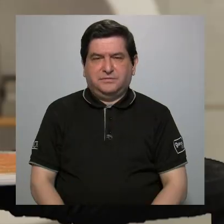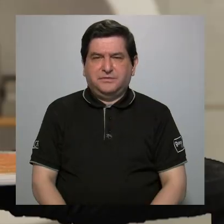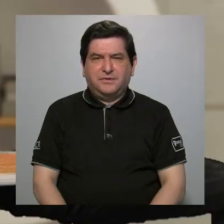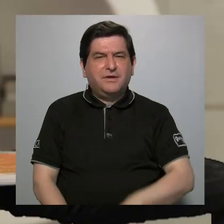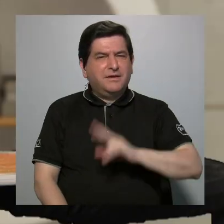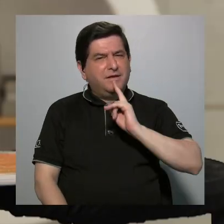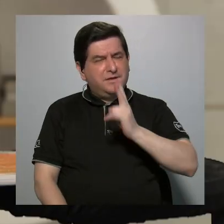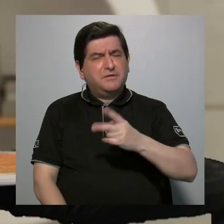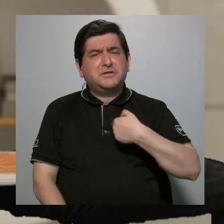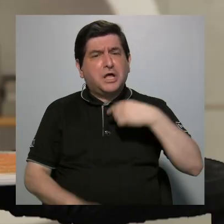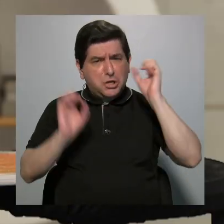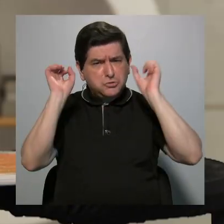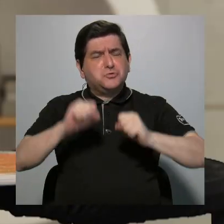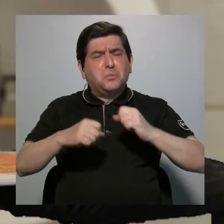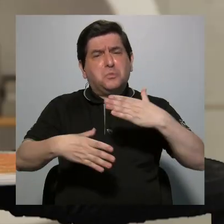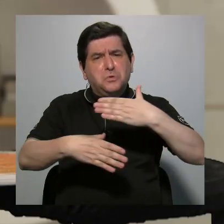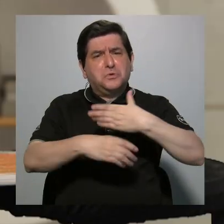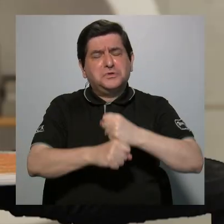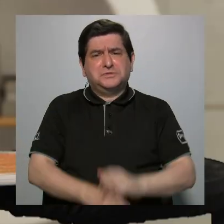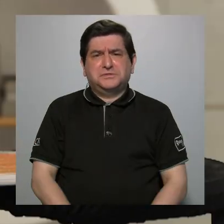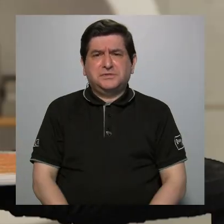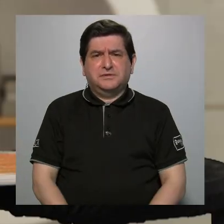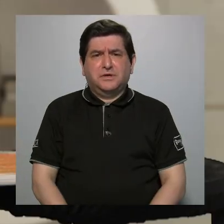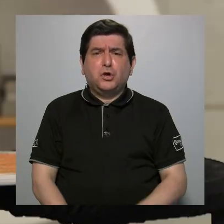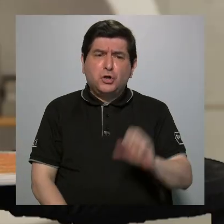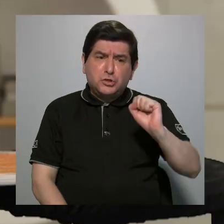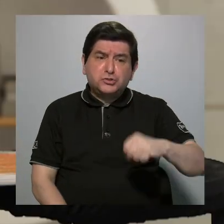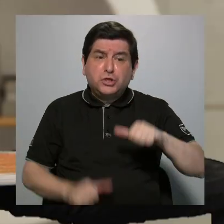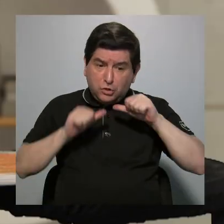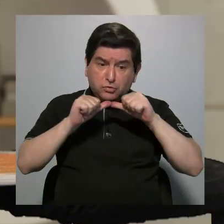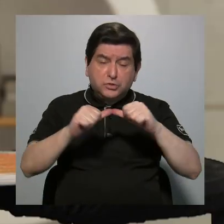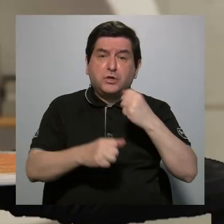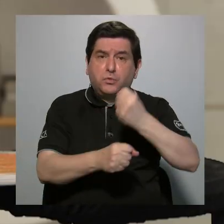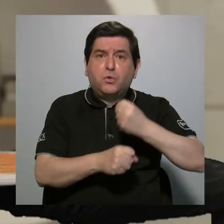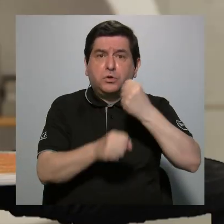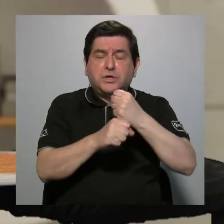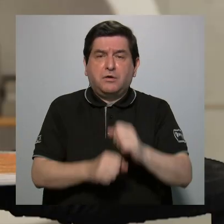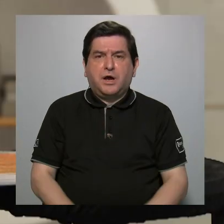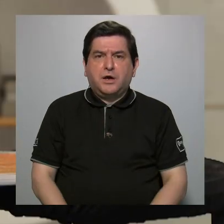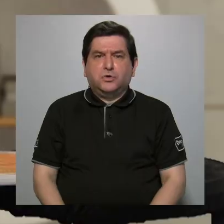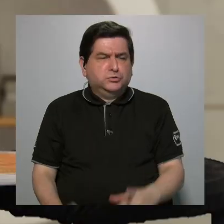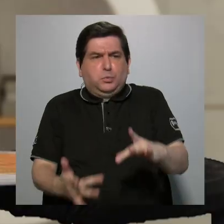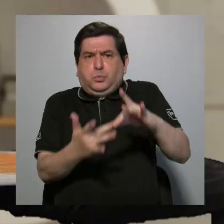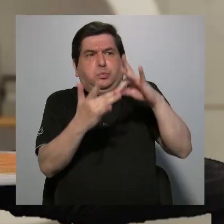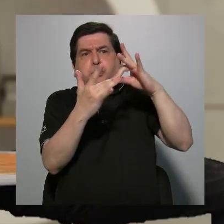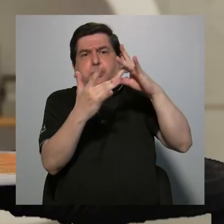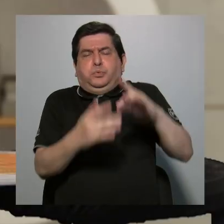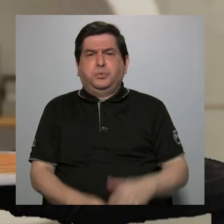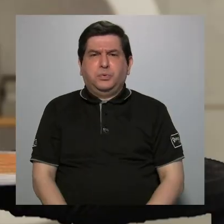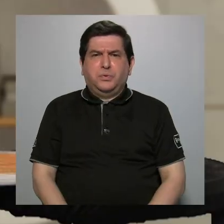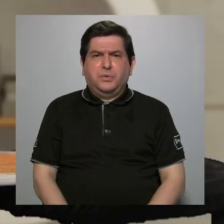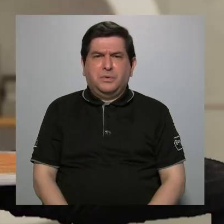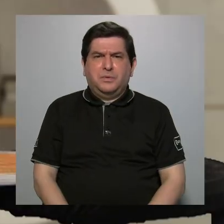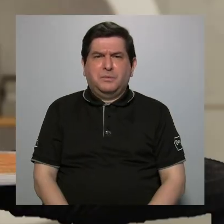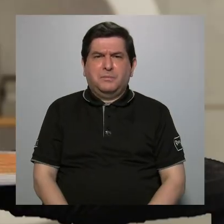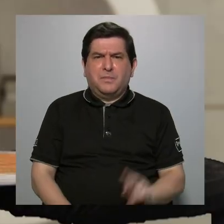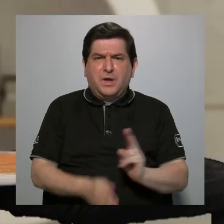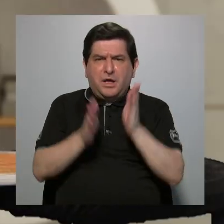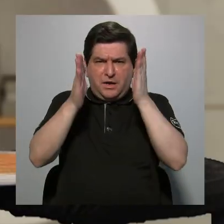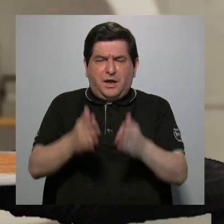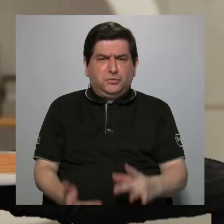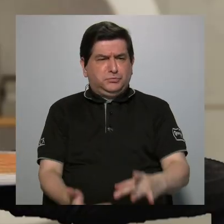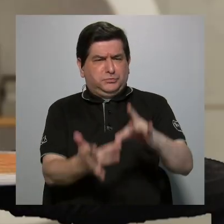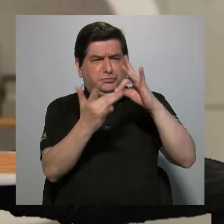porque realmente, sí, yo puedo estar haciendo, y estoy haciendo todavía, obras muy exclusivas, clientes